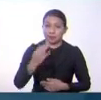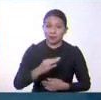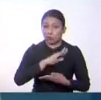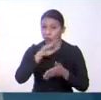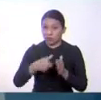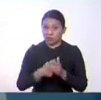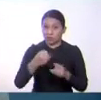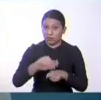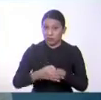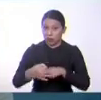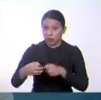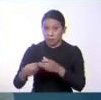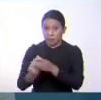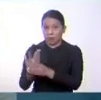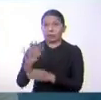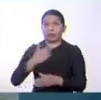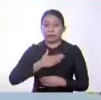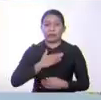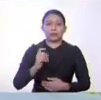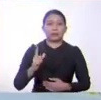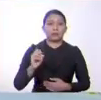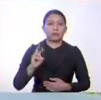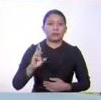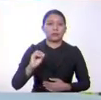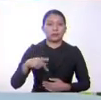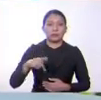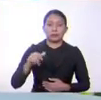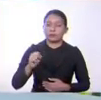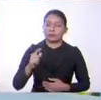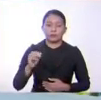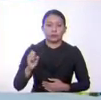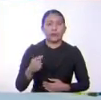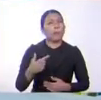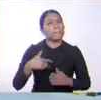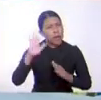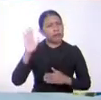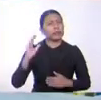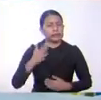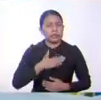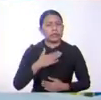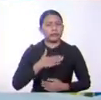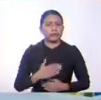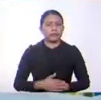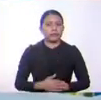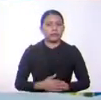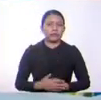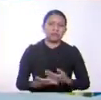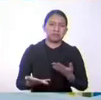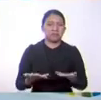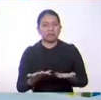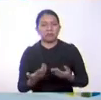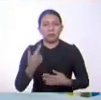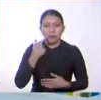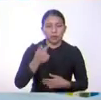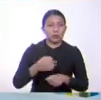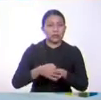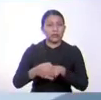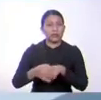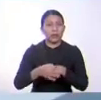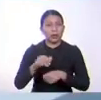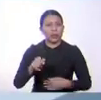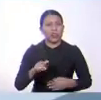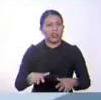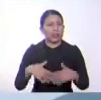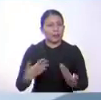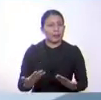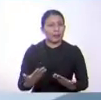células vegetales tengan cloroplasto, pero la mayoría los tiene. Usualmente encontramos células de este tipo